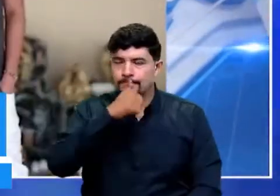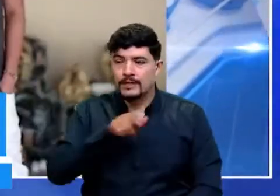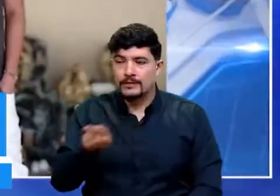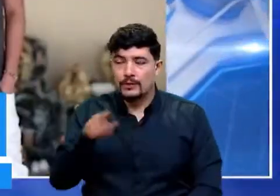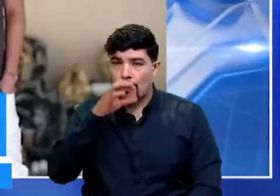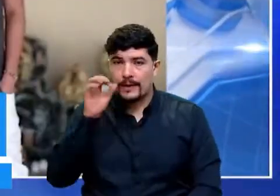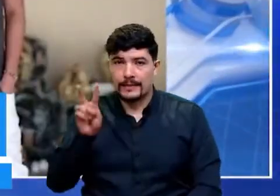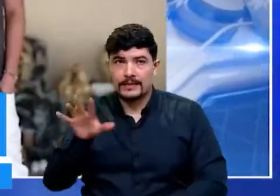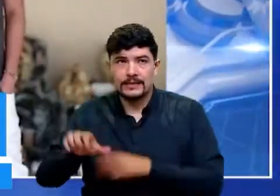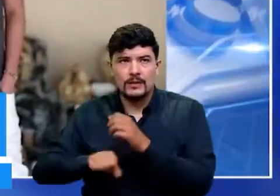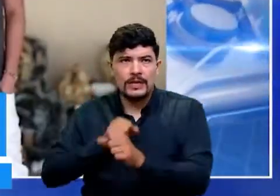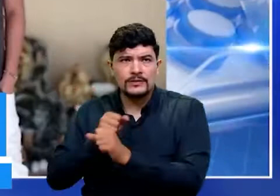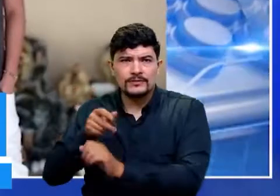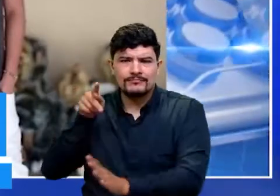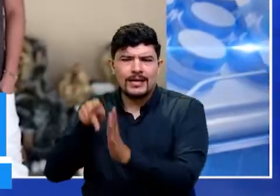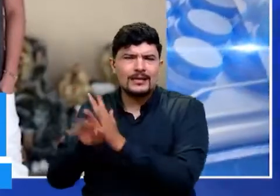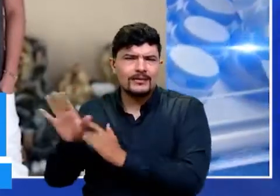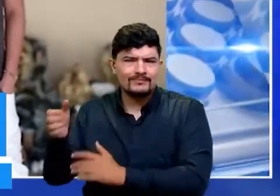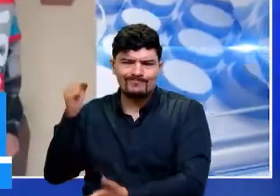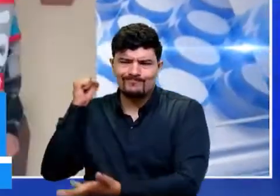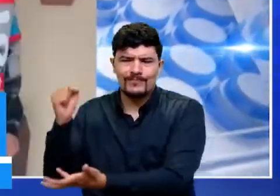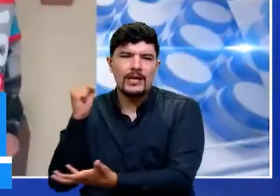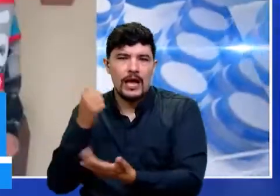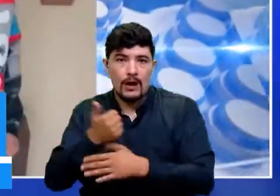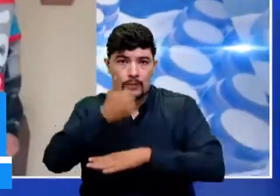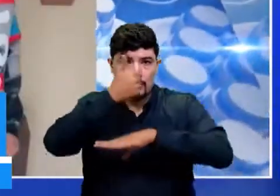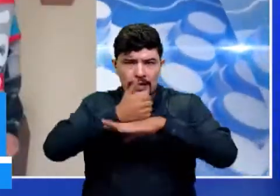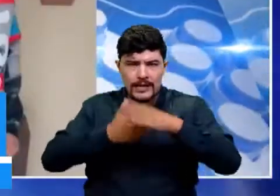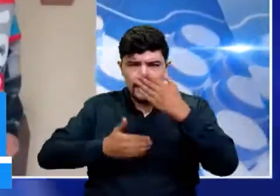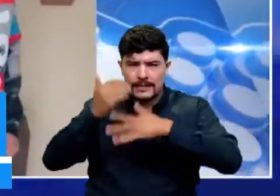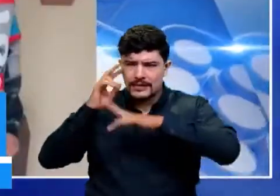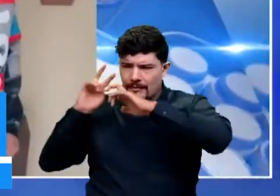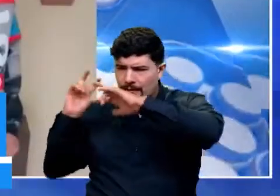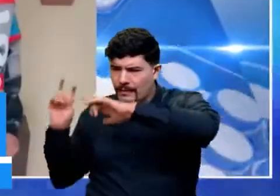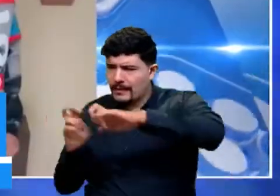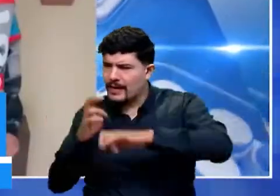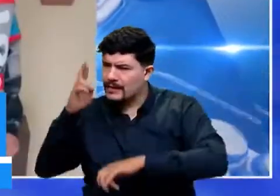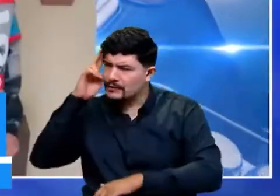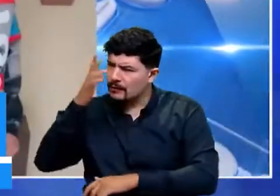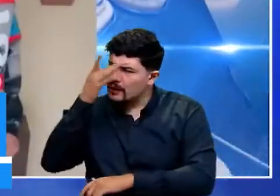Entre tanto, las autoridades investigan en el municipio los móviles del hecho.